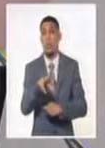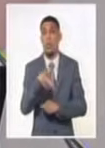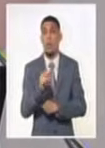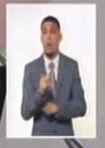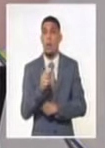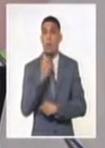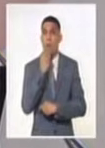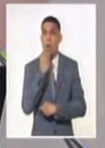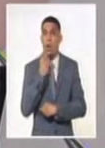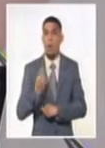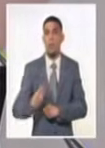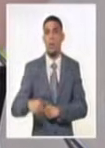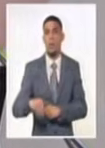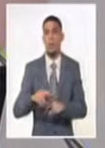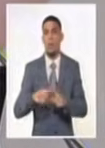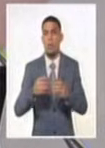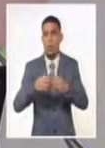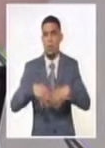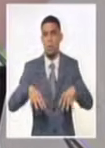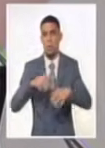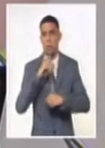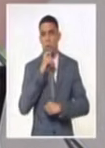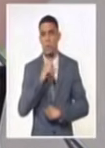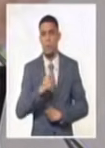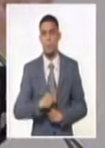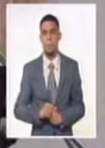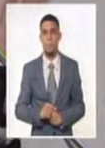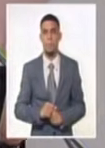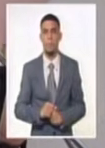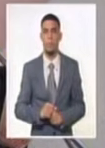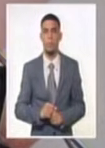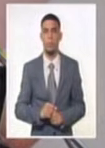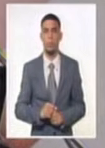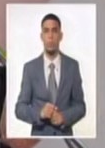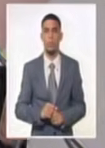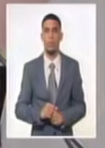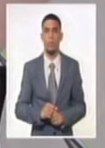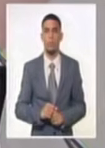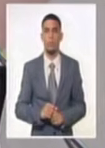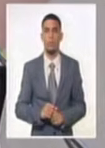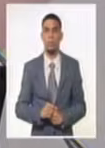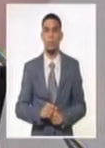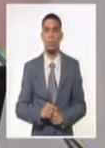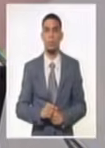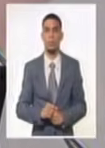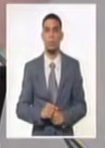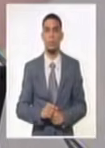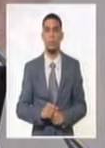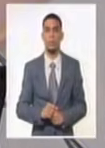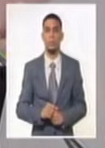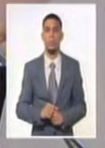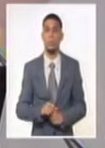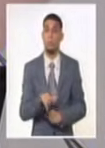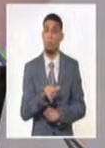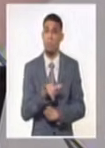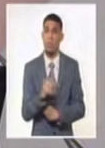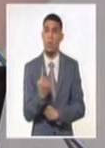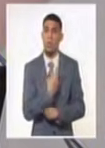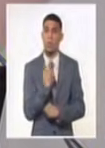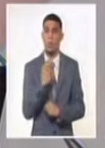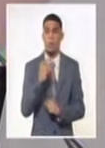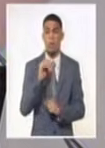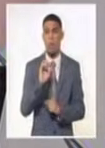difícil situación por la que atraviesa el país. Y así, bueno, Randy, también hemos dado indicaciones para el